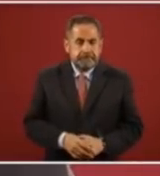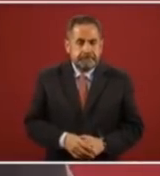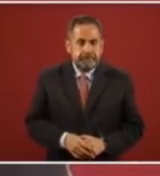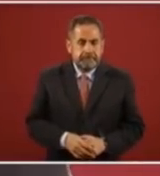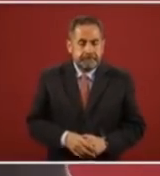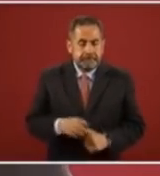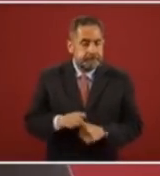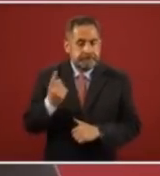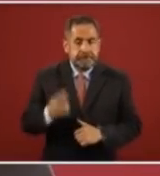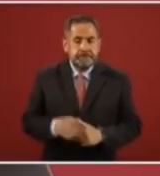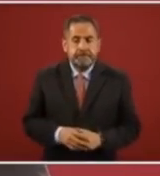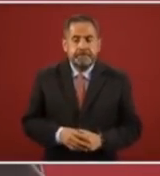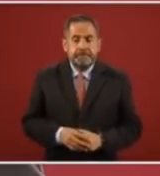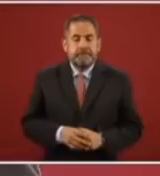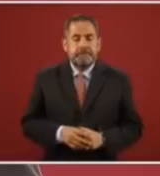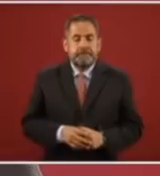porque